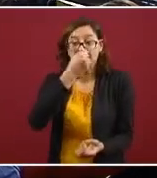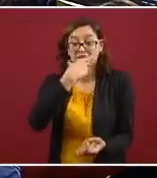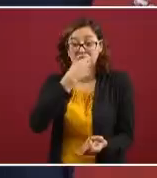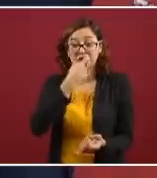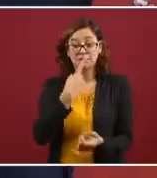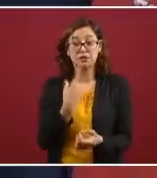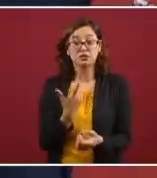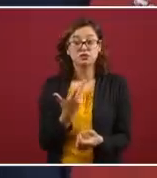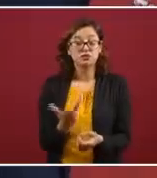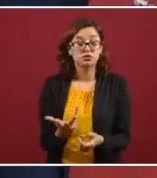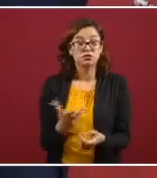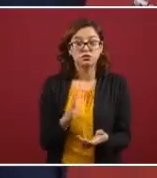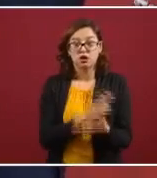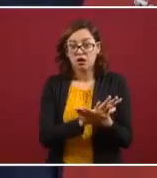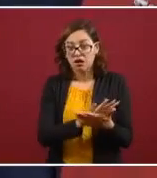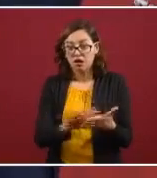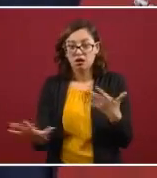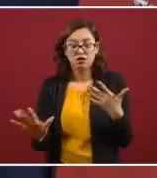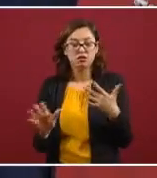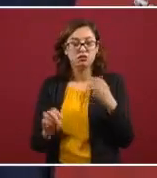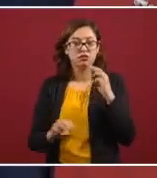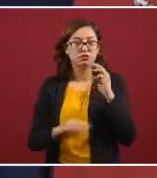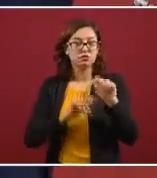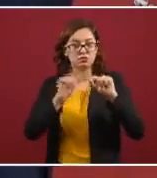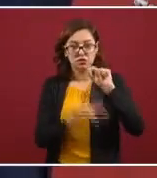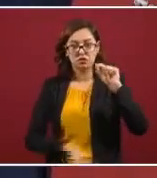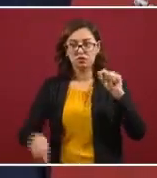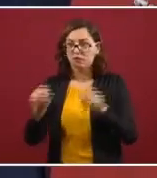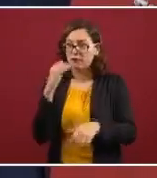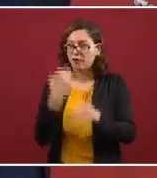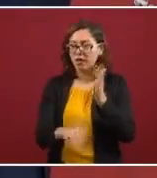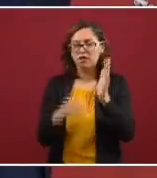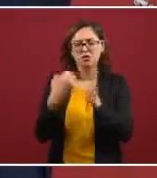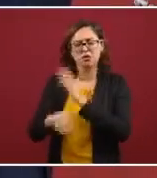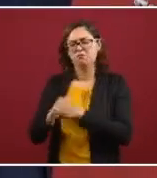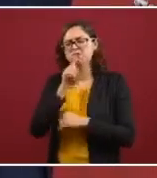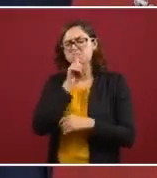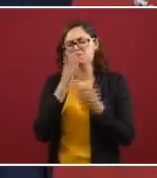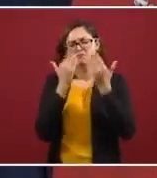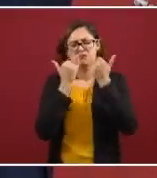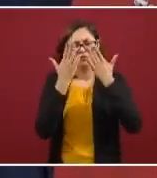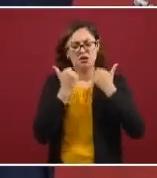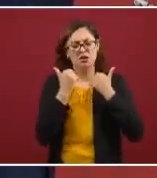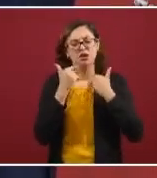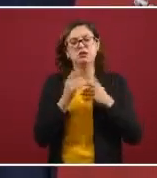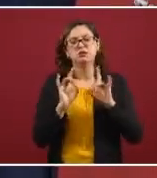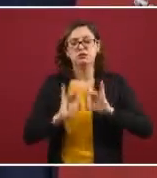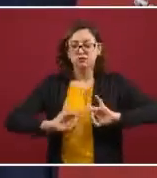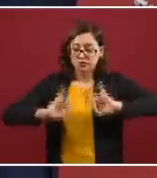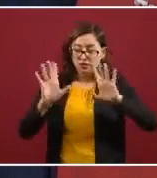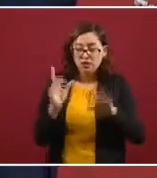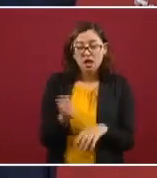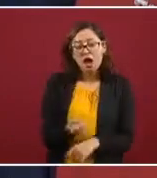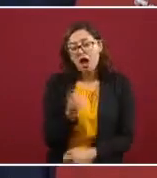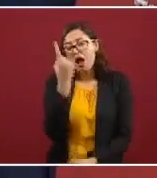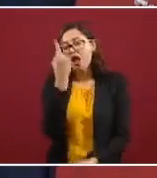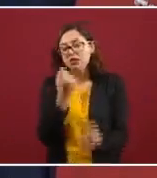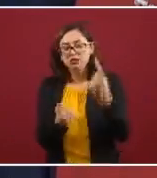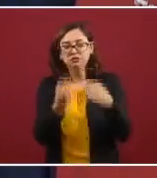donde hubiera desabasto en todo el país, y estos casos se revisan uno por uno. Mantenemos